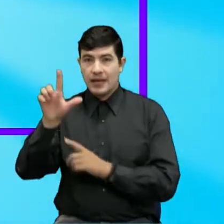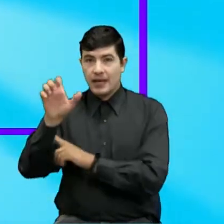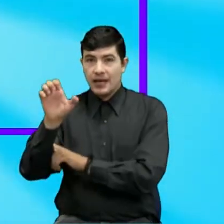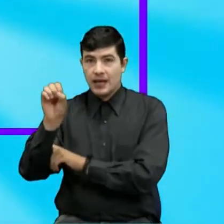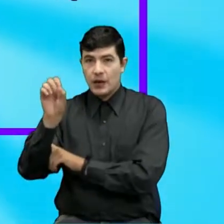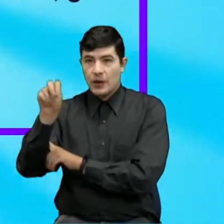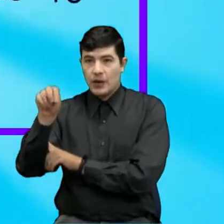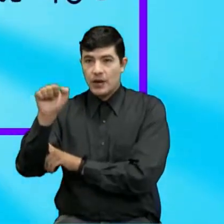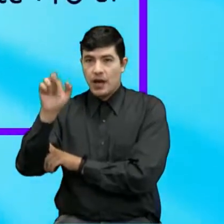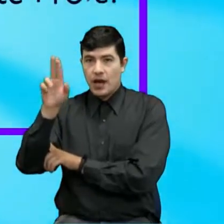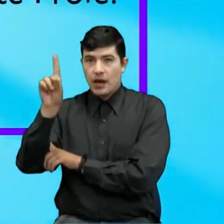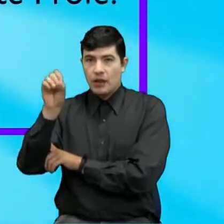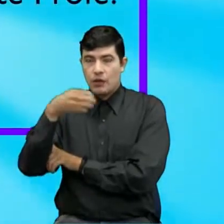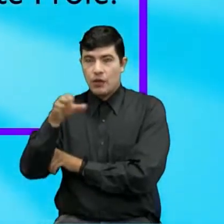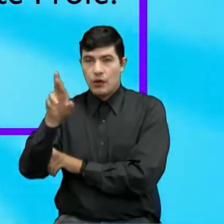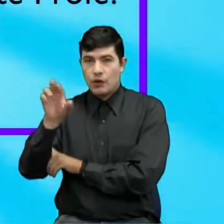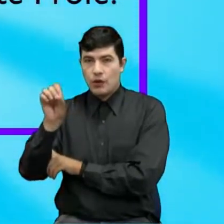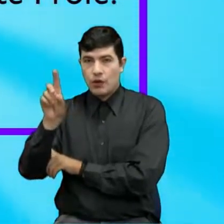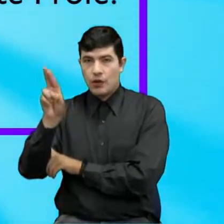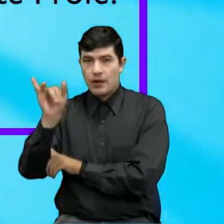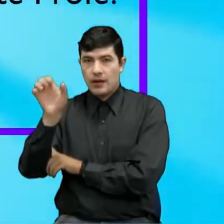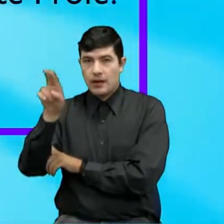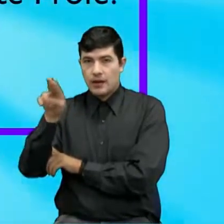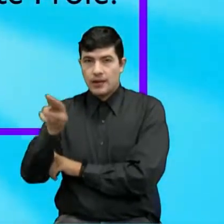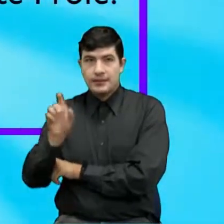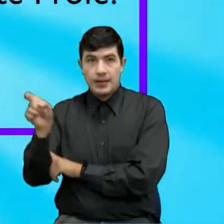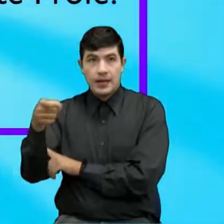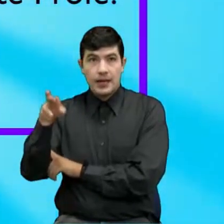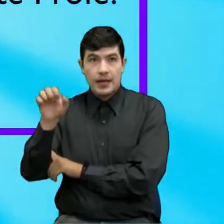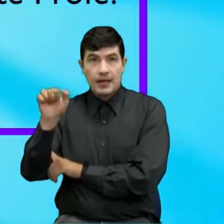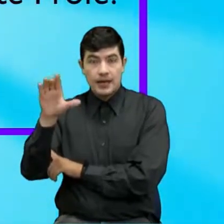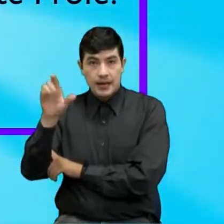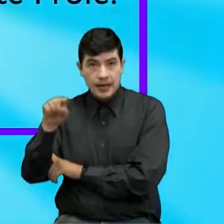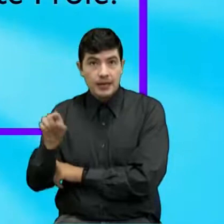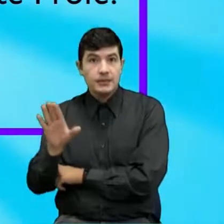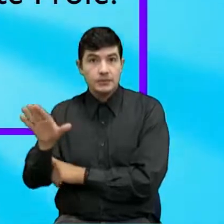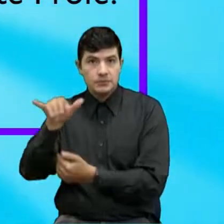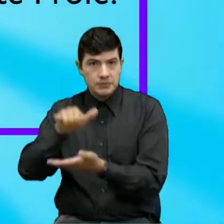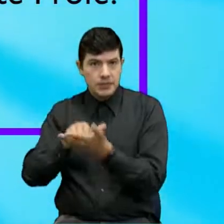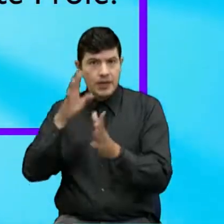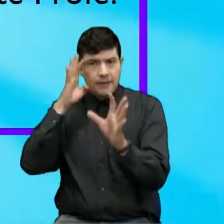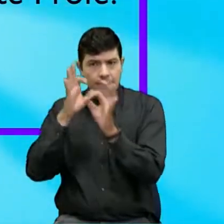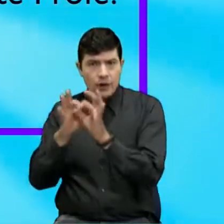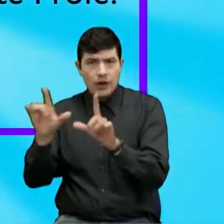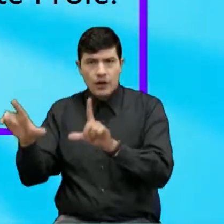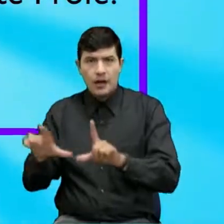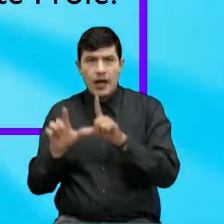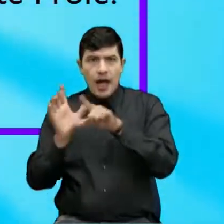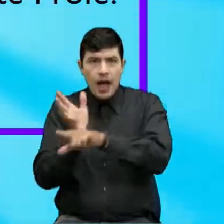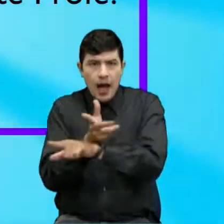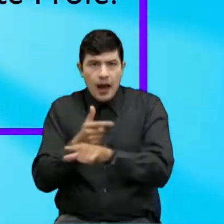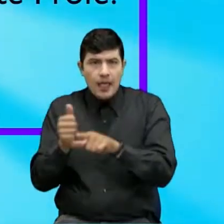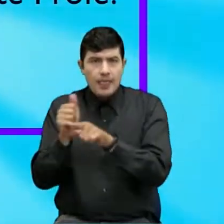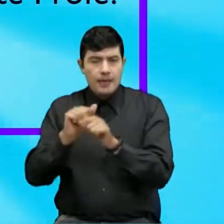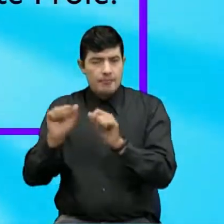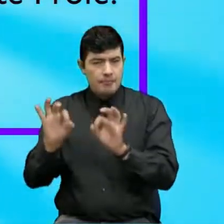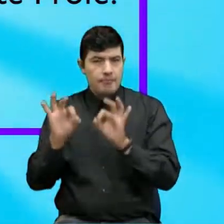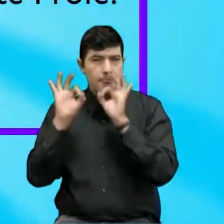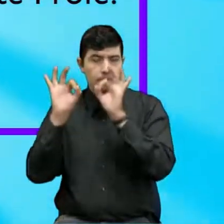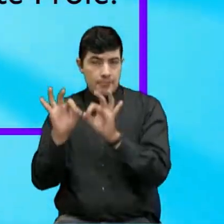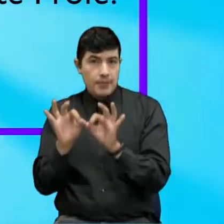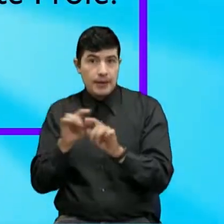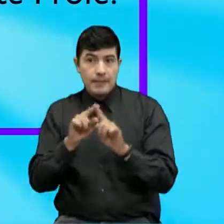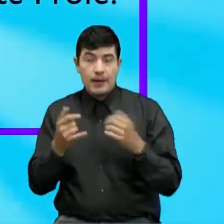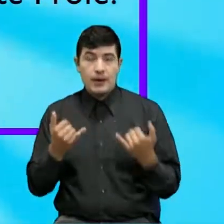Leonardo Rodríguez Gras, normalista superior con énfasis en humanístico, artístico y licenciado en artes. En